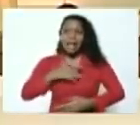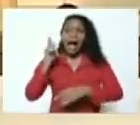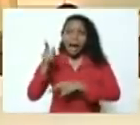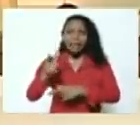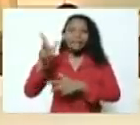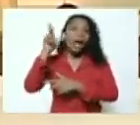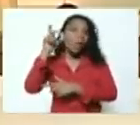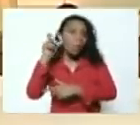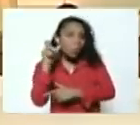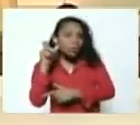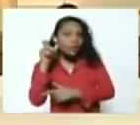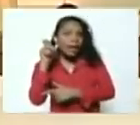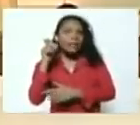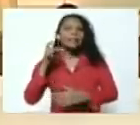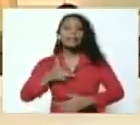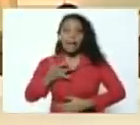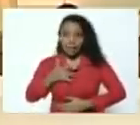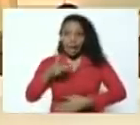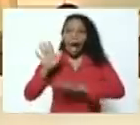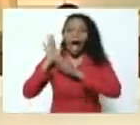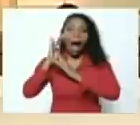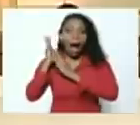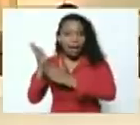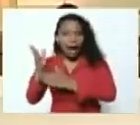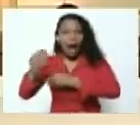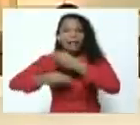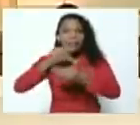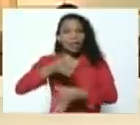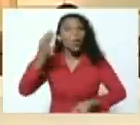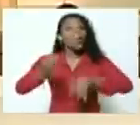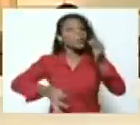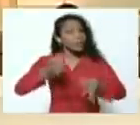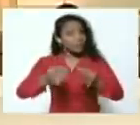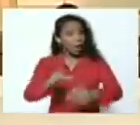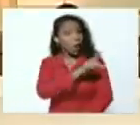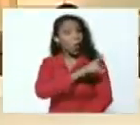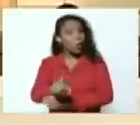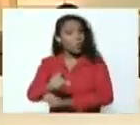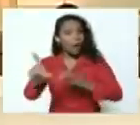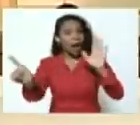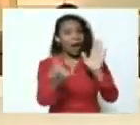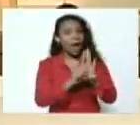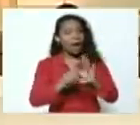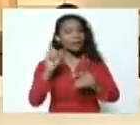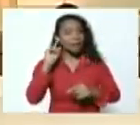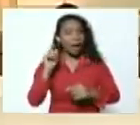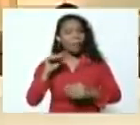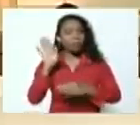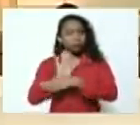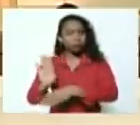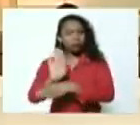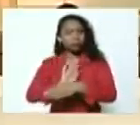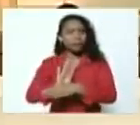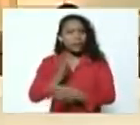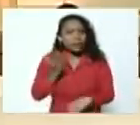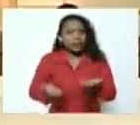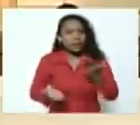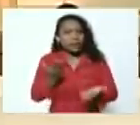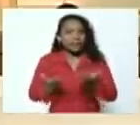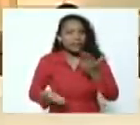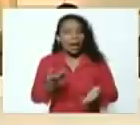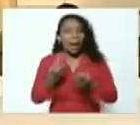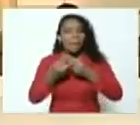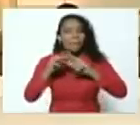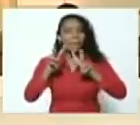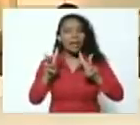escucha, sienta que ahí se está haciendo justicia, que se cumple con las leyes, que se protege la estabilidad, la